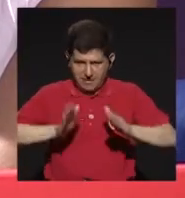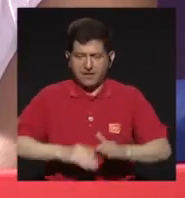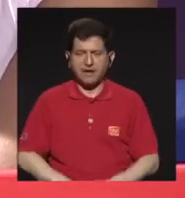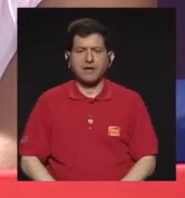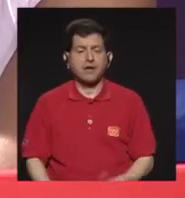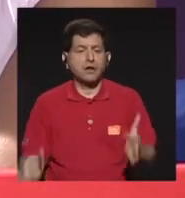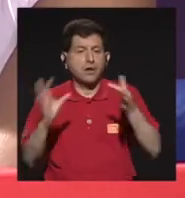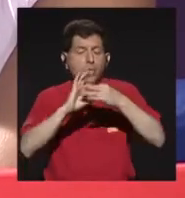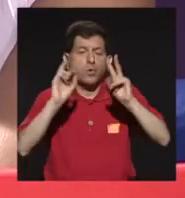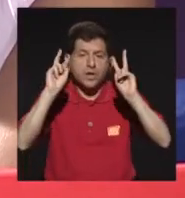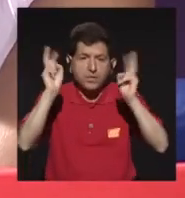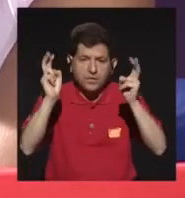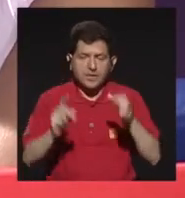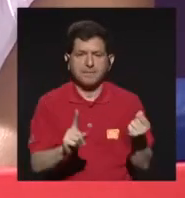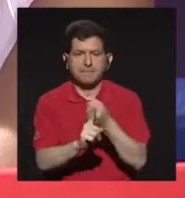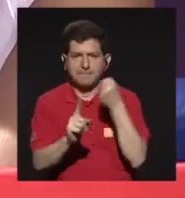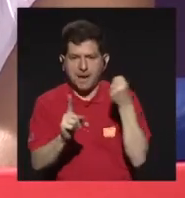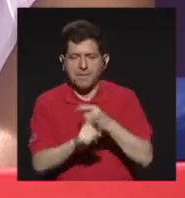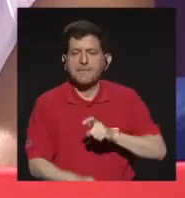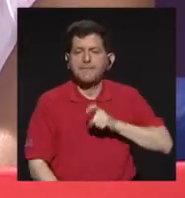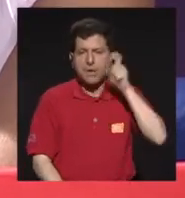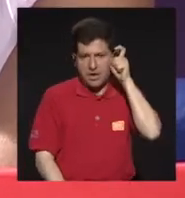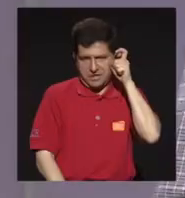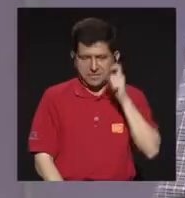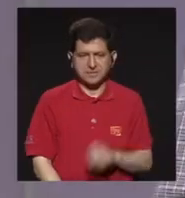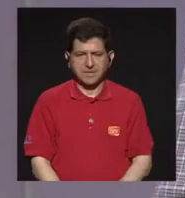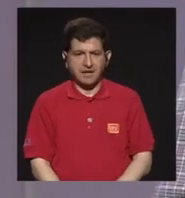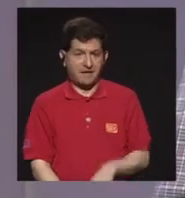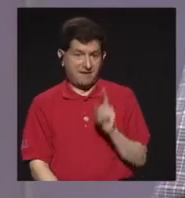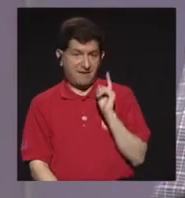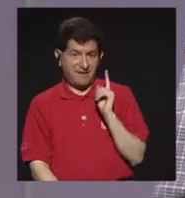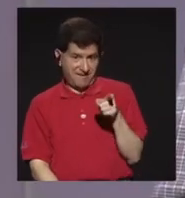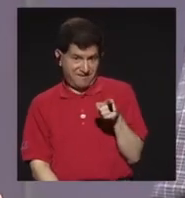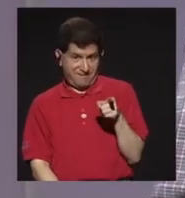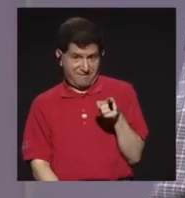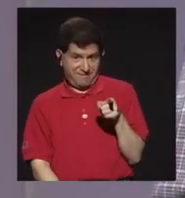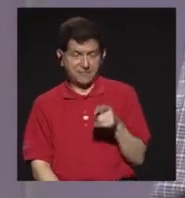ligándolo con el tema de violencia de género. Y ahí es donde